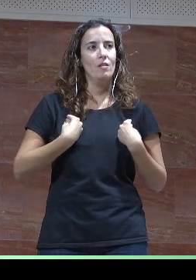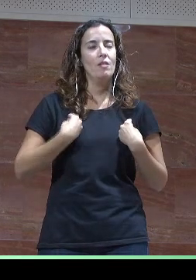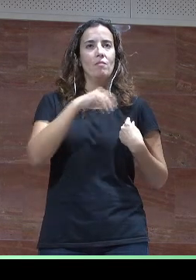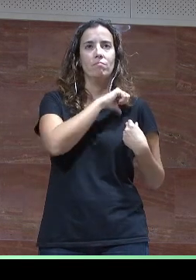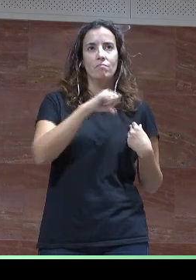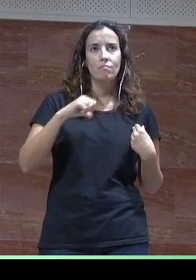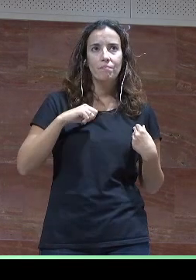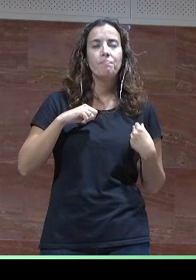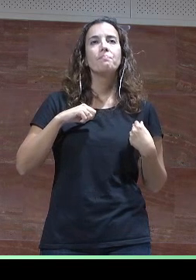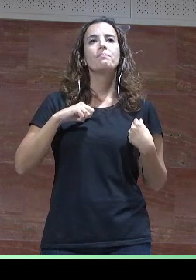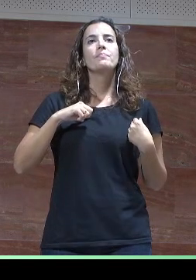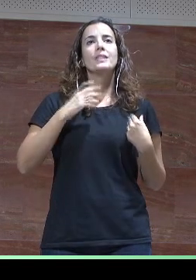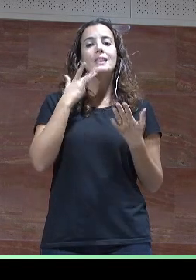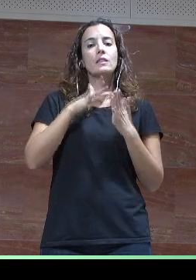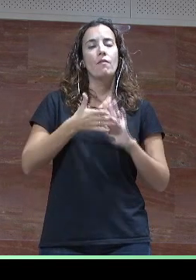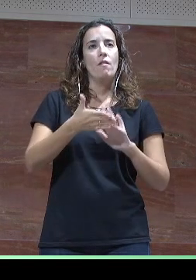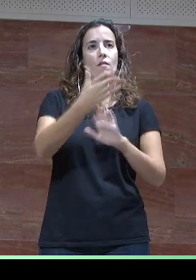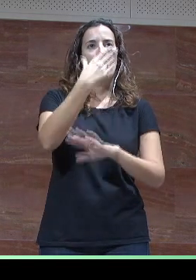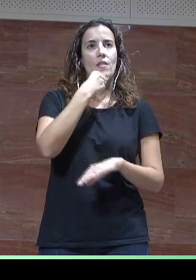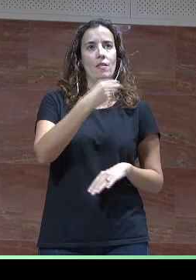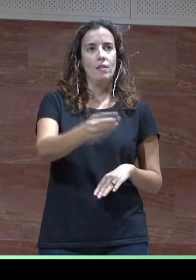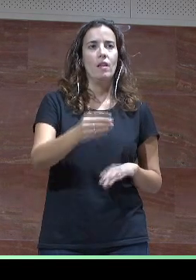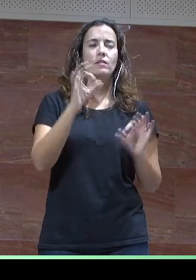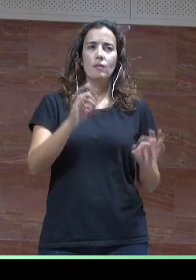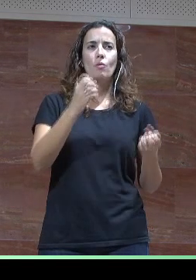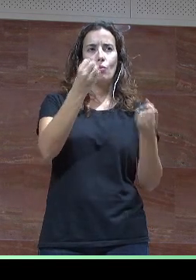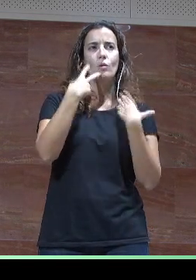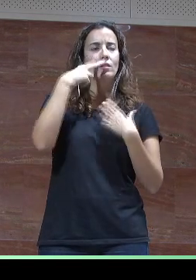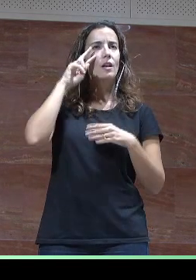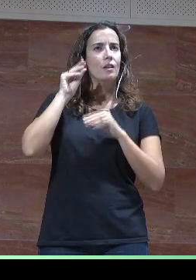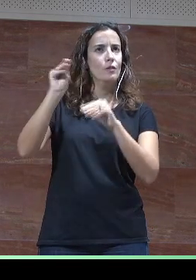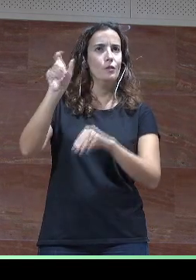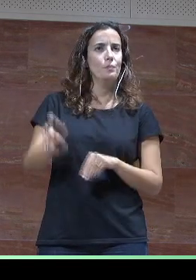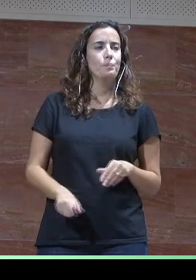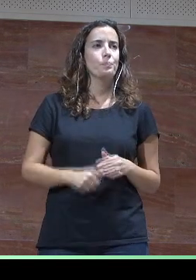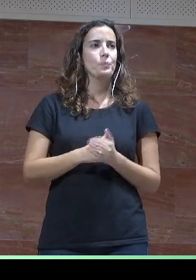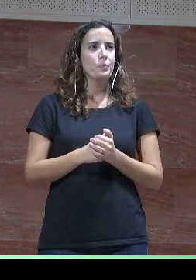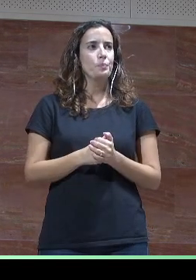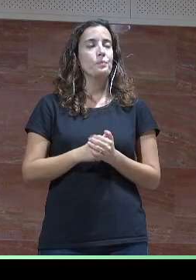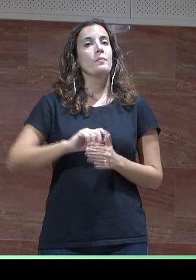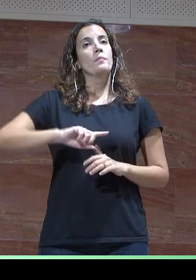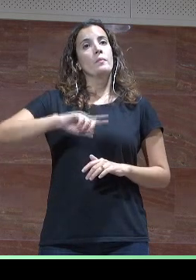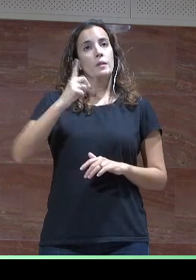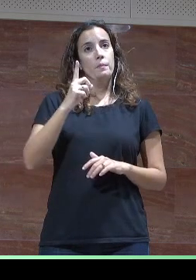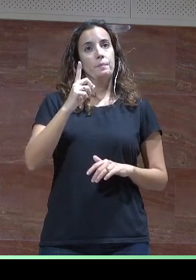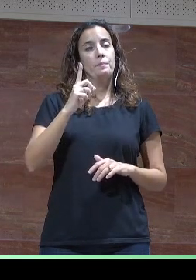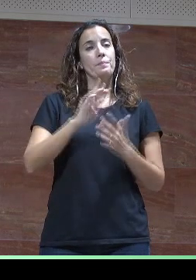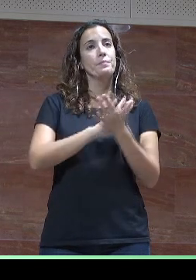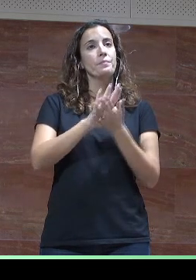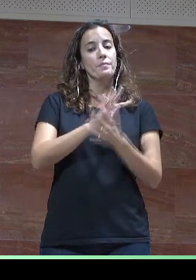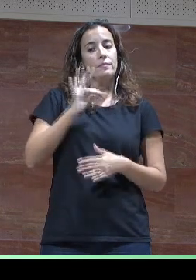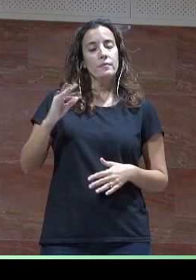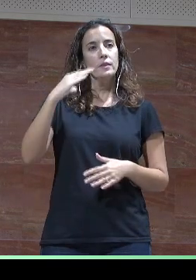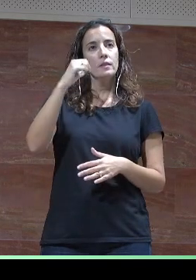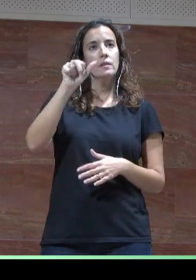independiente cuando nos hacemos mayores. Bueno, pues seguro que nos va a contar la experiencia. En un primer lugar,